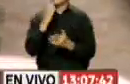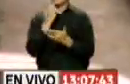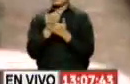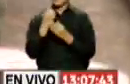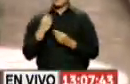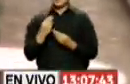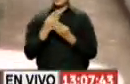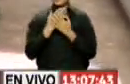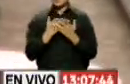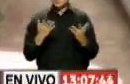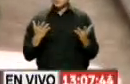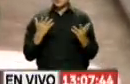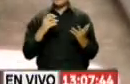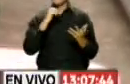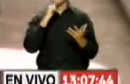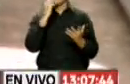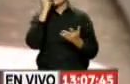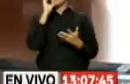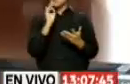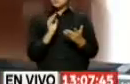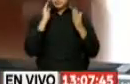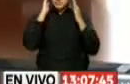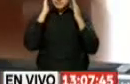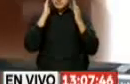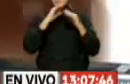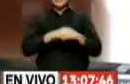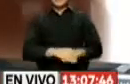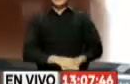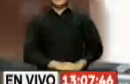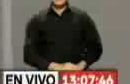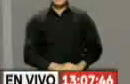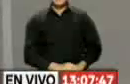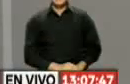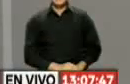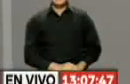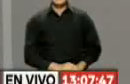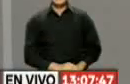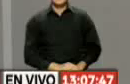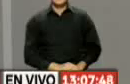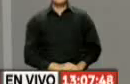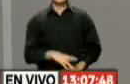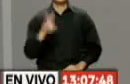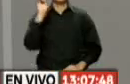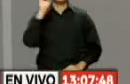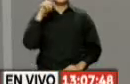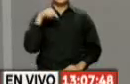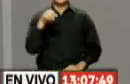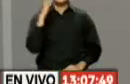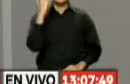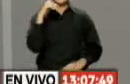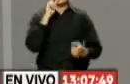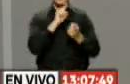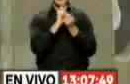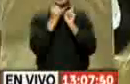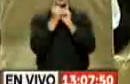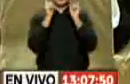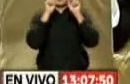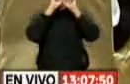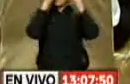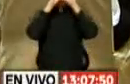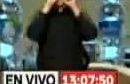que logre reducir el déficit presupuestario. Alec Llanos, Telediario. Y este viernes concluye el encuentro